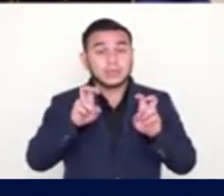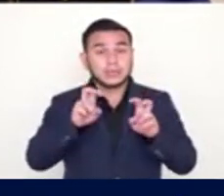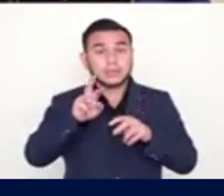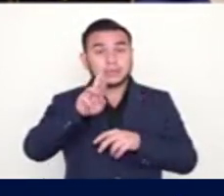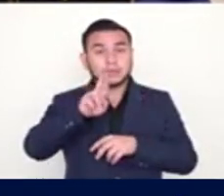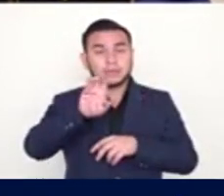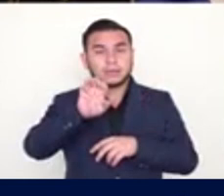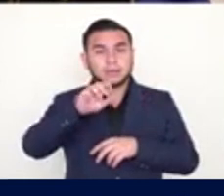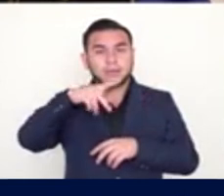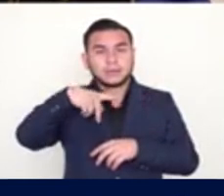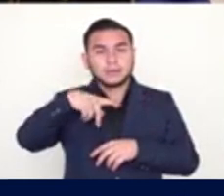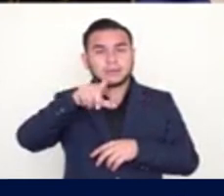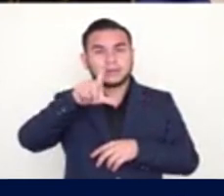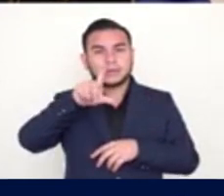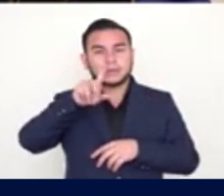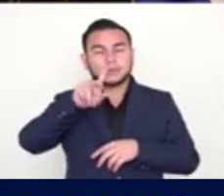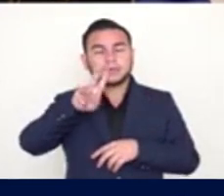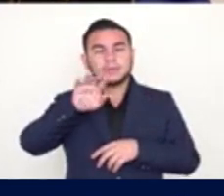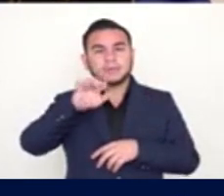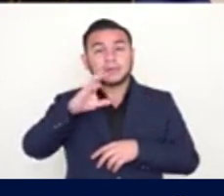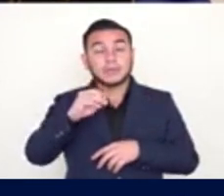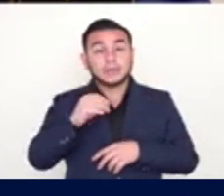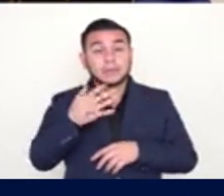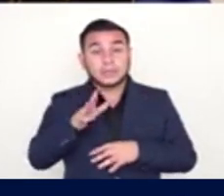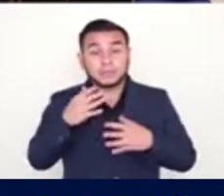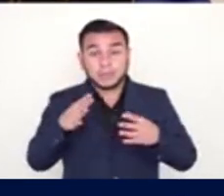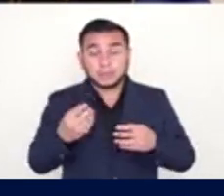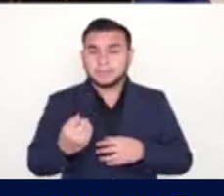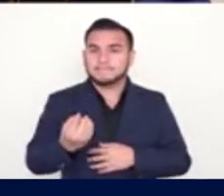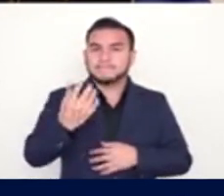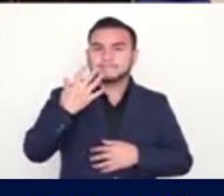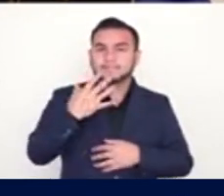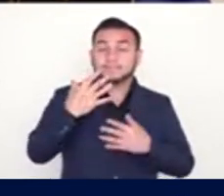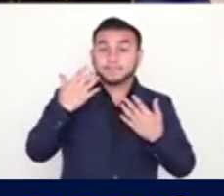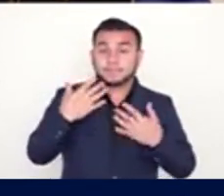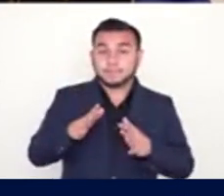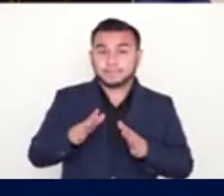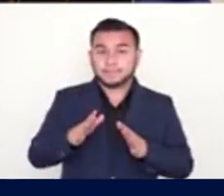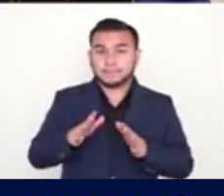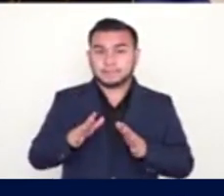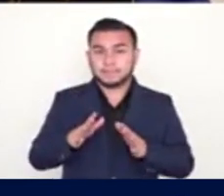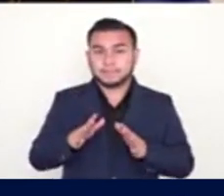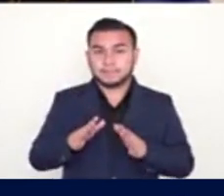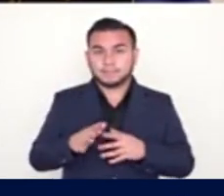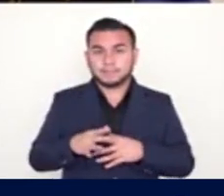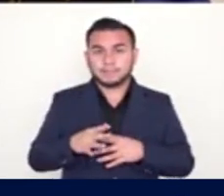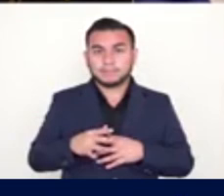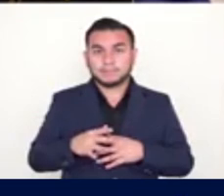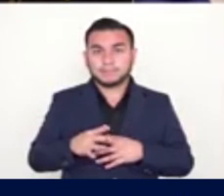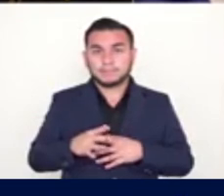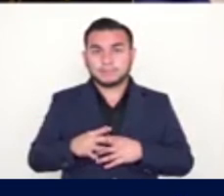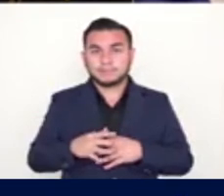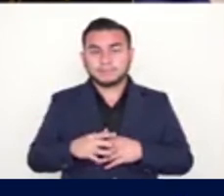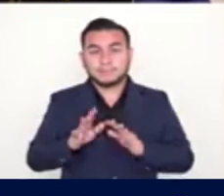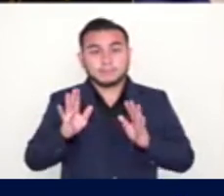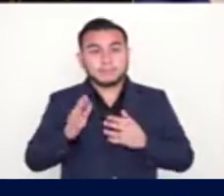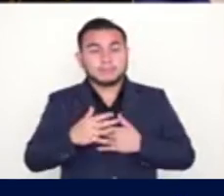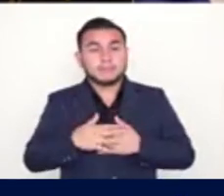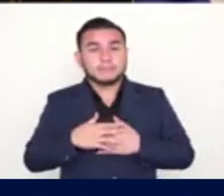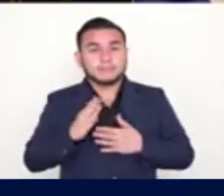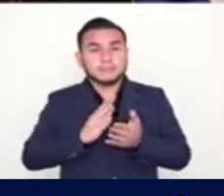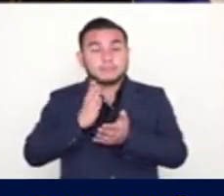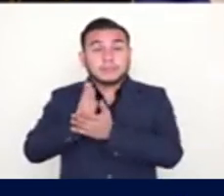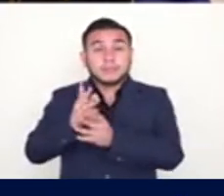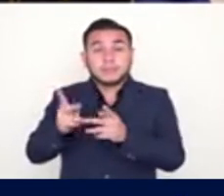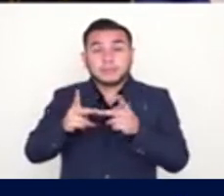permíteme, por favor, voy a contestar la pregunta. Tú venís y decís, ya te permití, déjame contestar. Si quieres contestarte solo, anda a tu